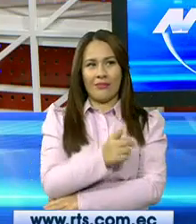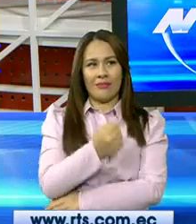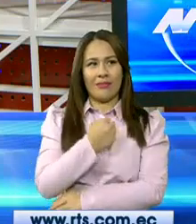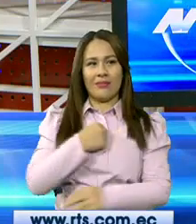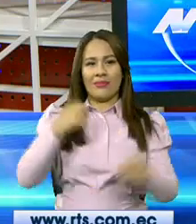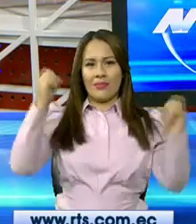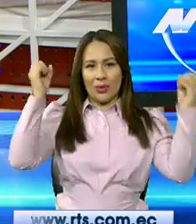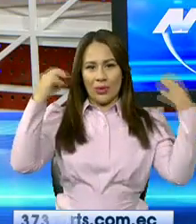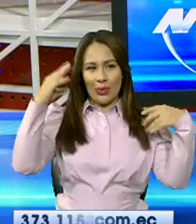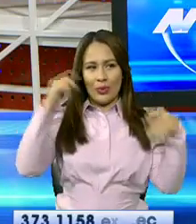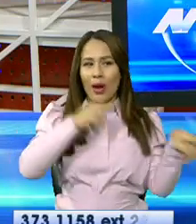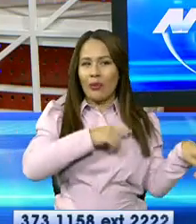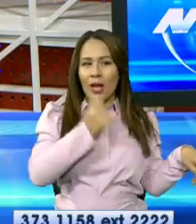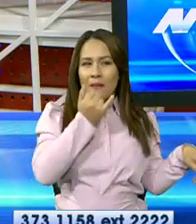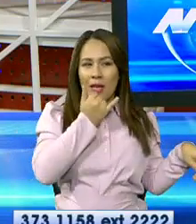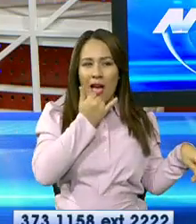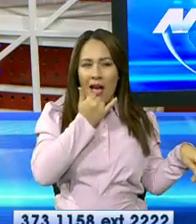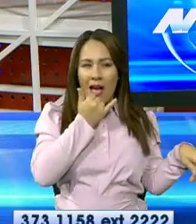lluvia te ha hecho daño.